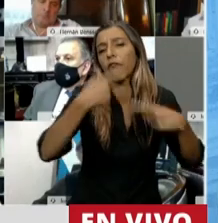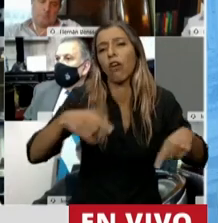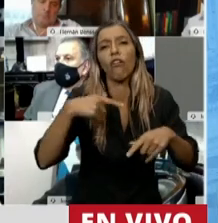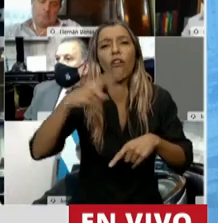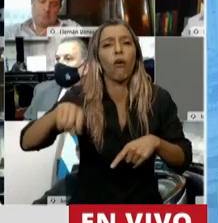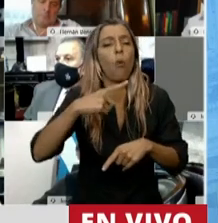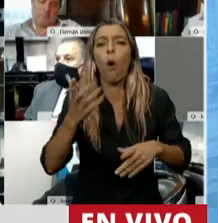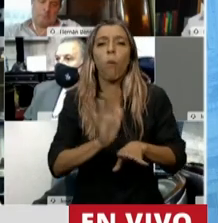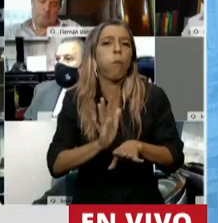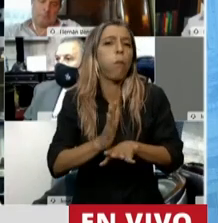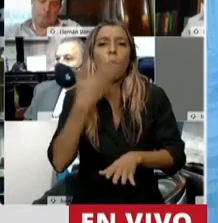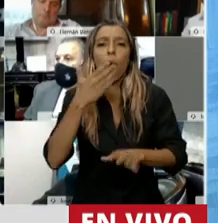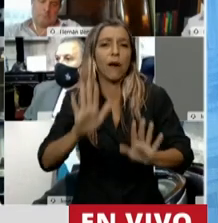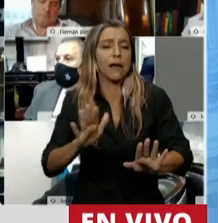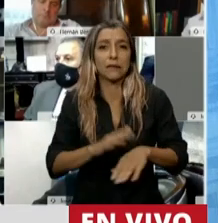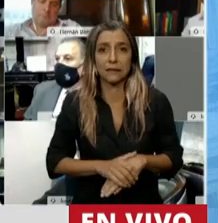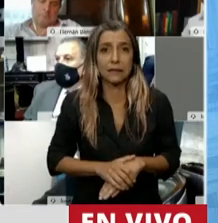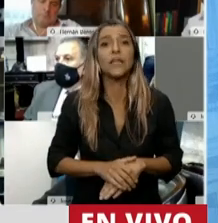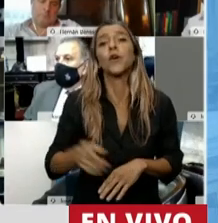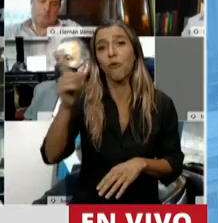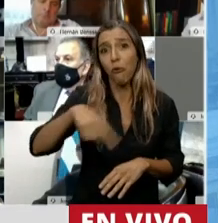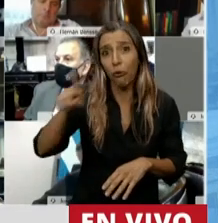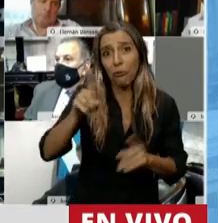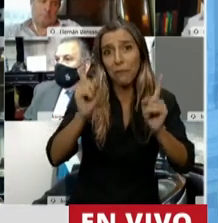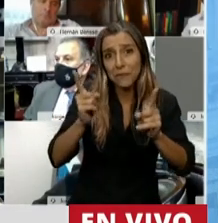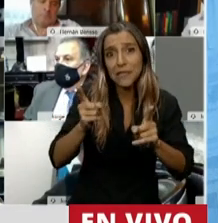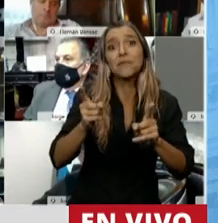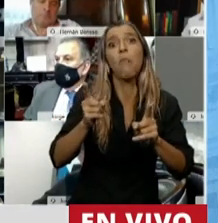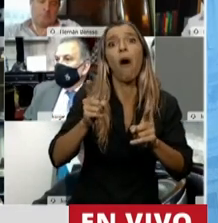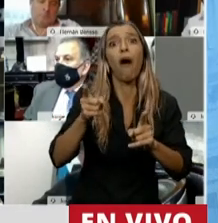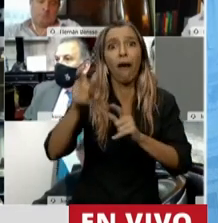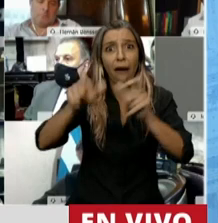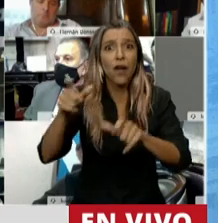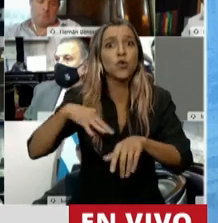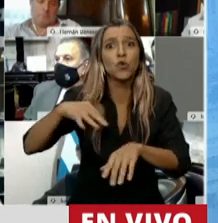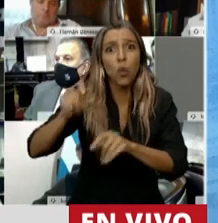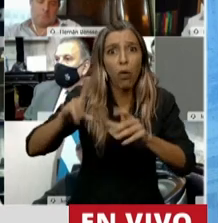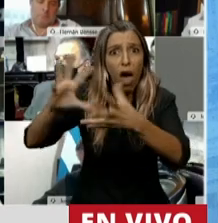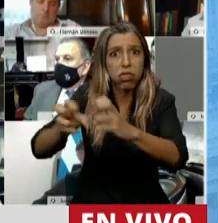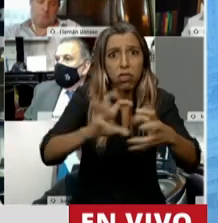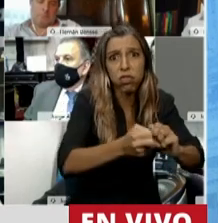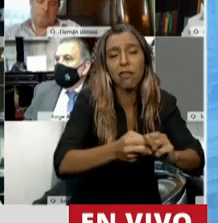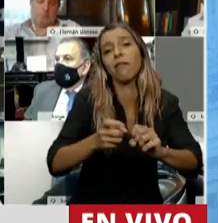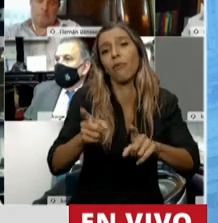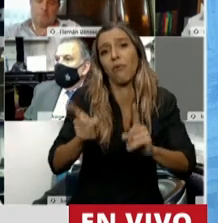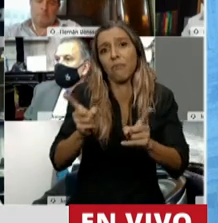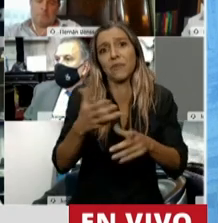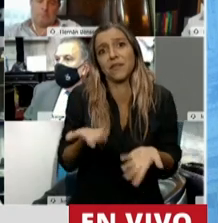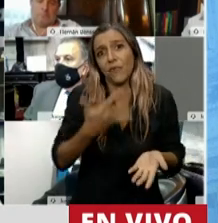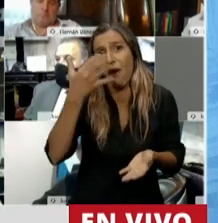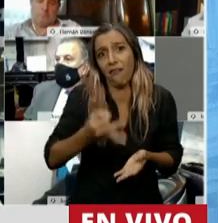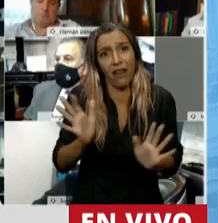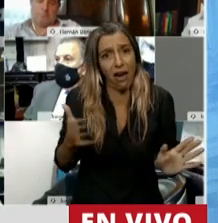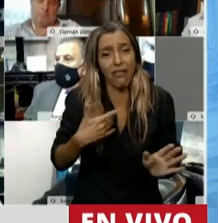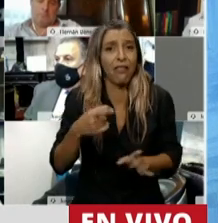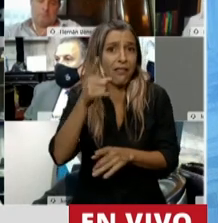Cuando están defendiendo a los que le arruinan la vida a esos, hablamos de esos como para ponerlos arriba de la mesa. Porque si hay alguien que le complica la vida